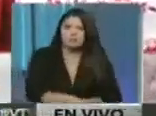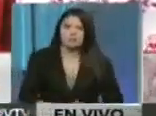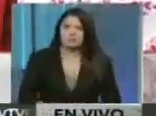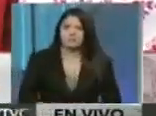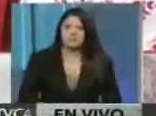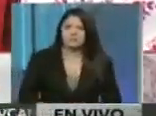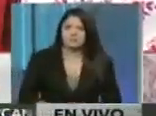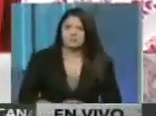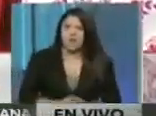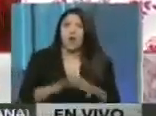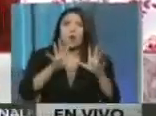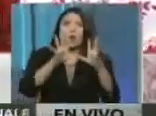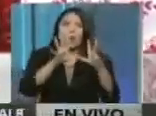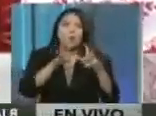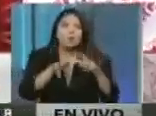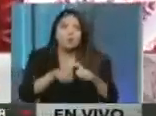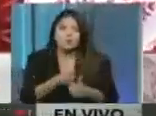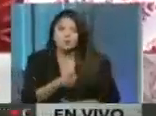ser corrupto.